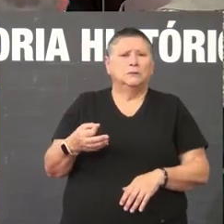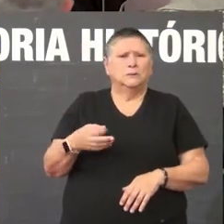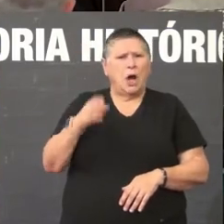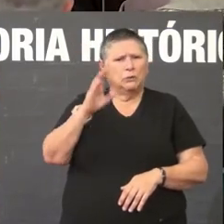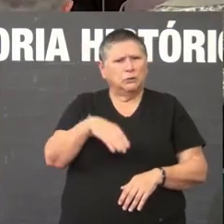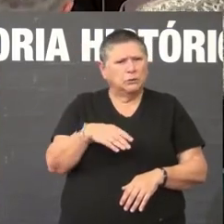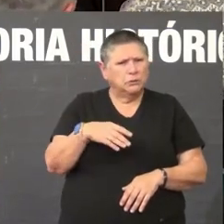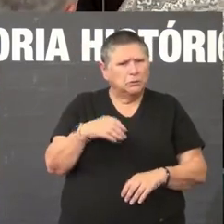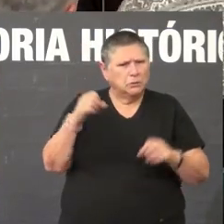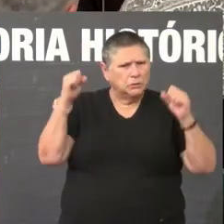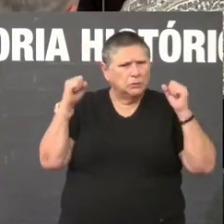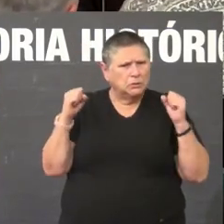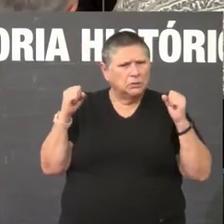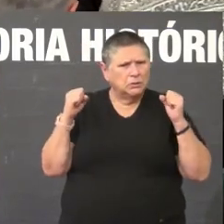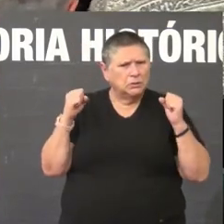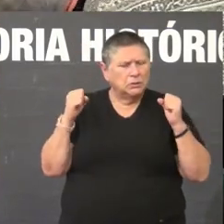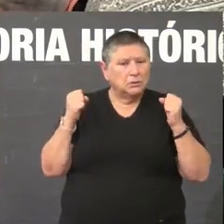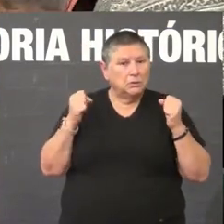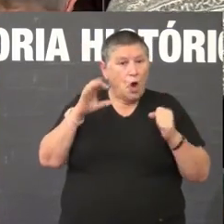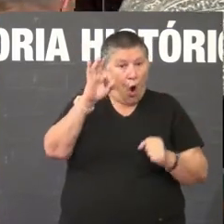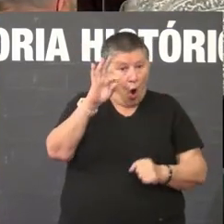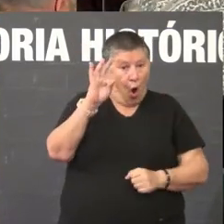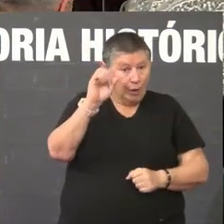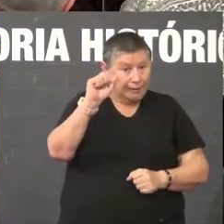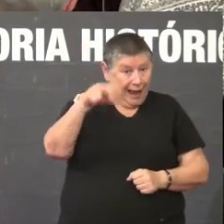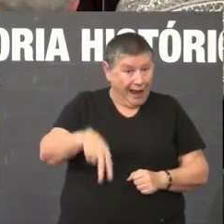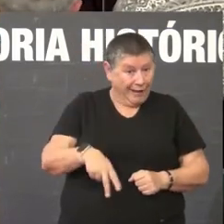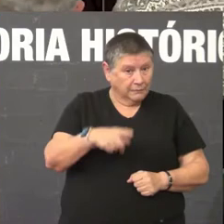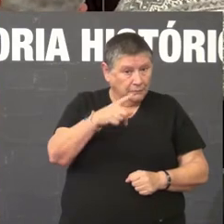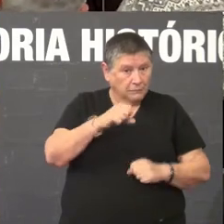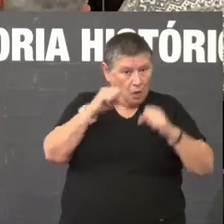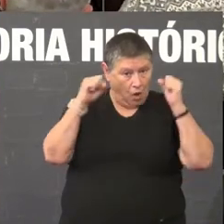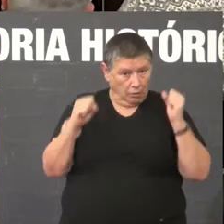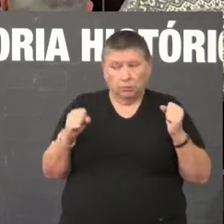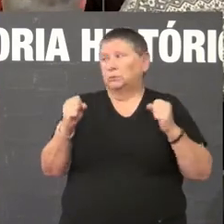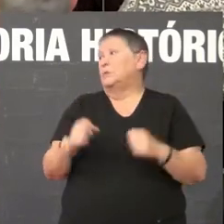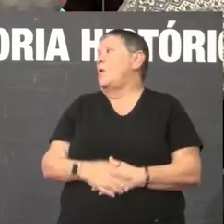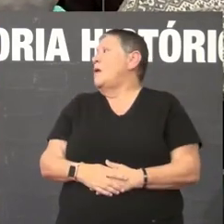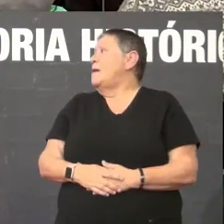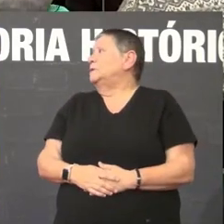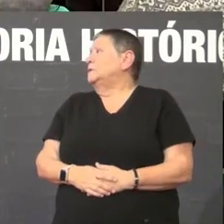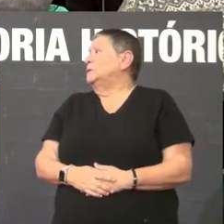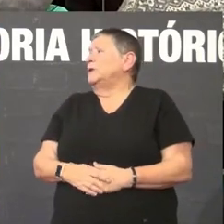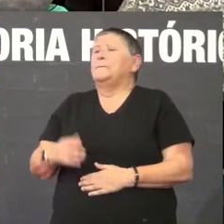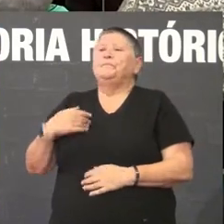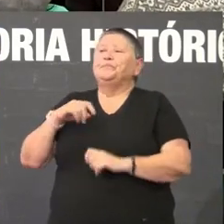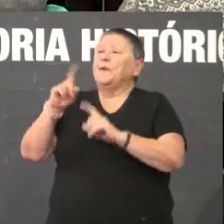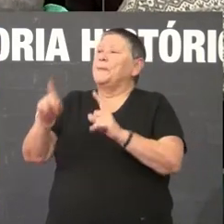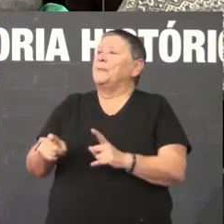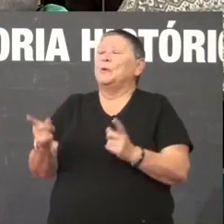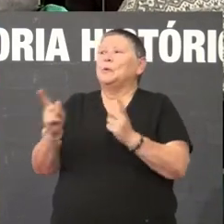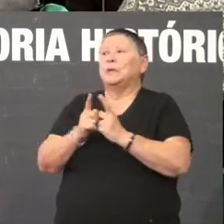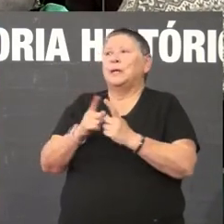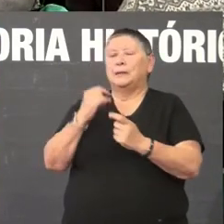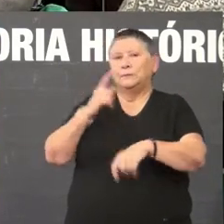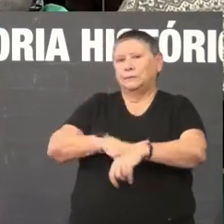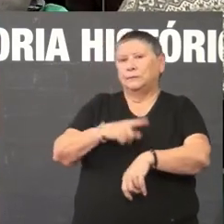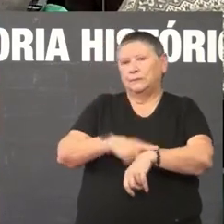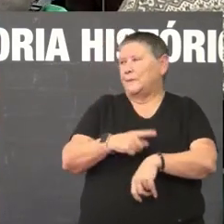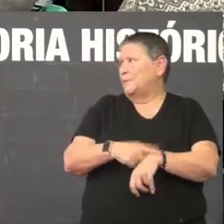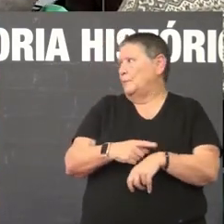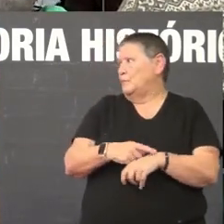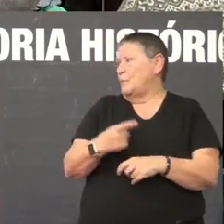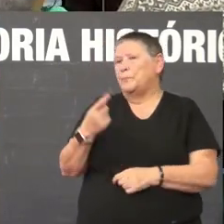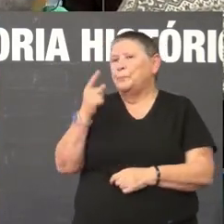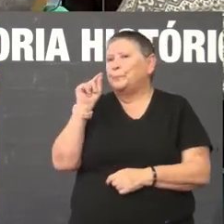que nos estamos indo moito de tempo. Se alguén quere intervir, algunha pregunta, moi rapidamente, porque temos escasamente